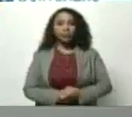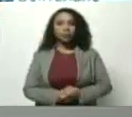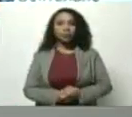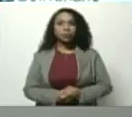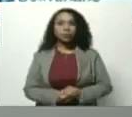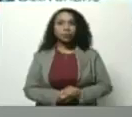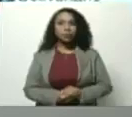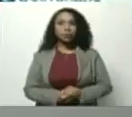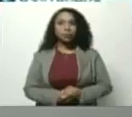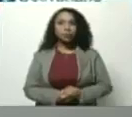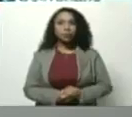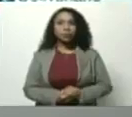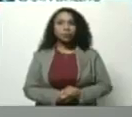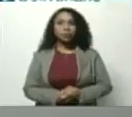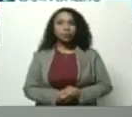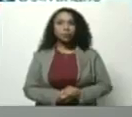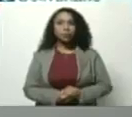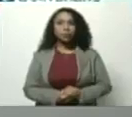sí